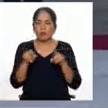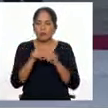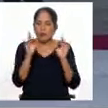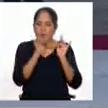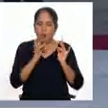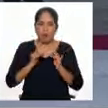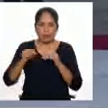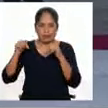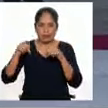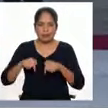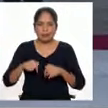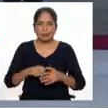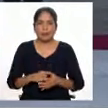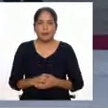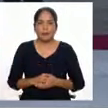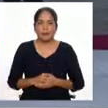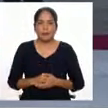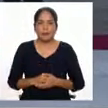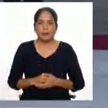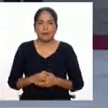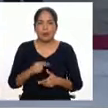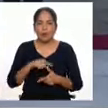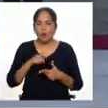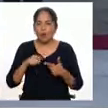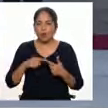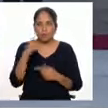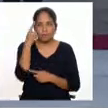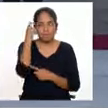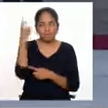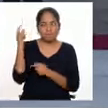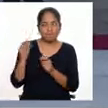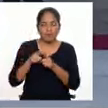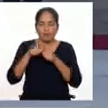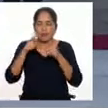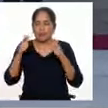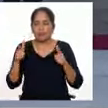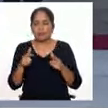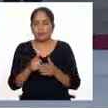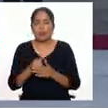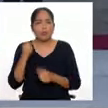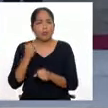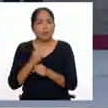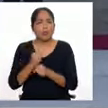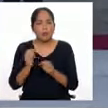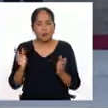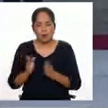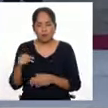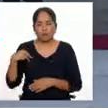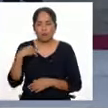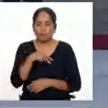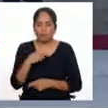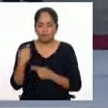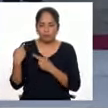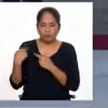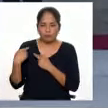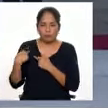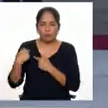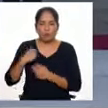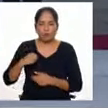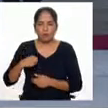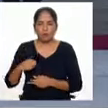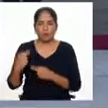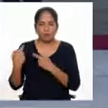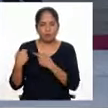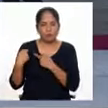aquí a Atalaya. Esos son los dos sueños grandes. Las otras pequeñas vamos a trabajarlo, tanto el gobierno regional, tanto las